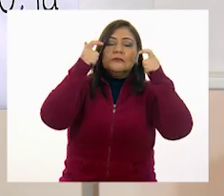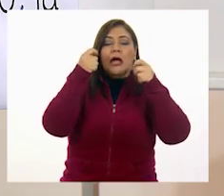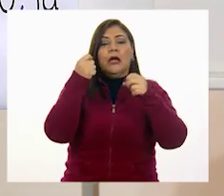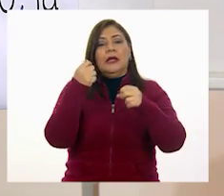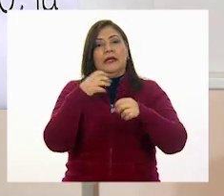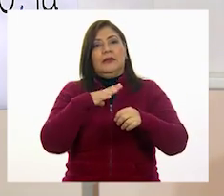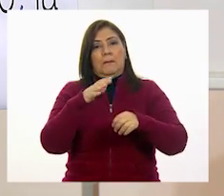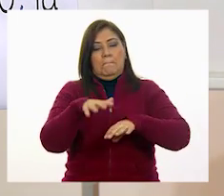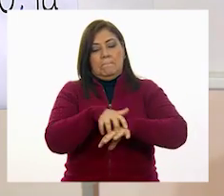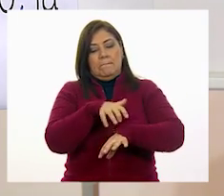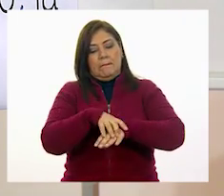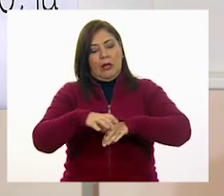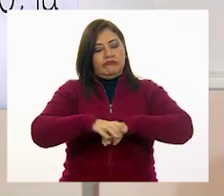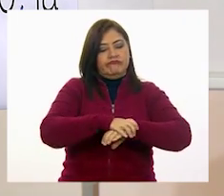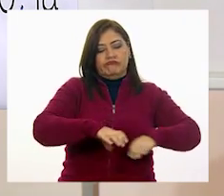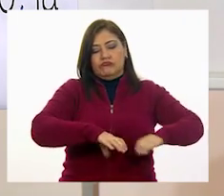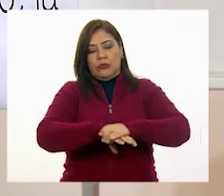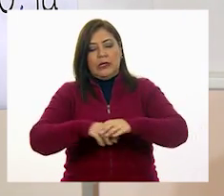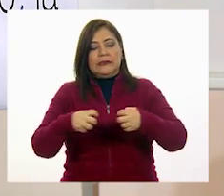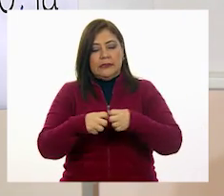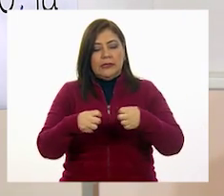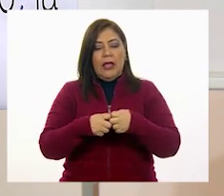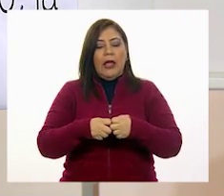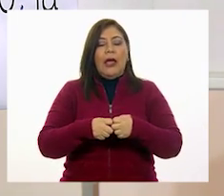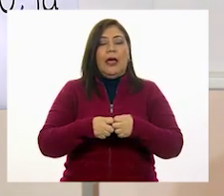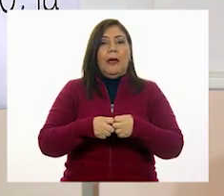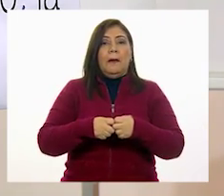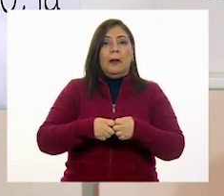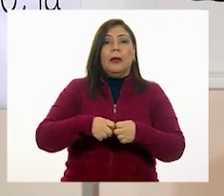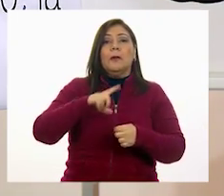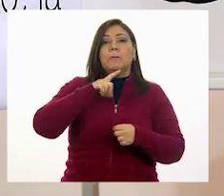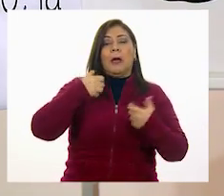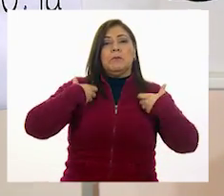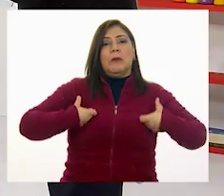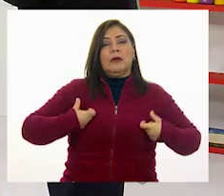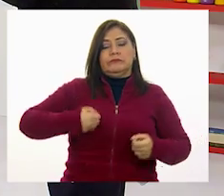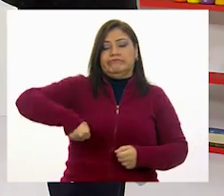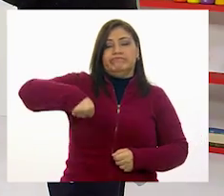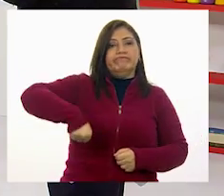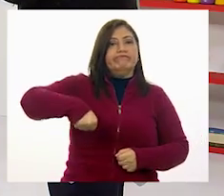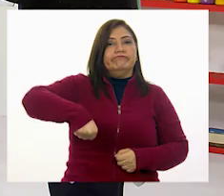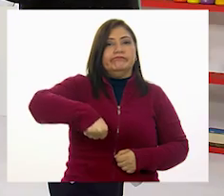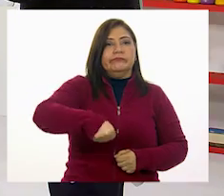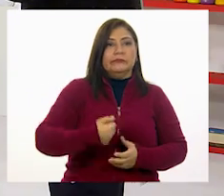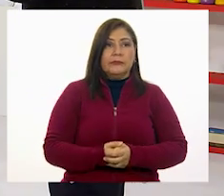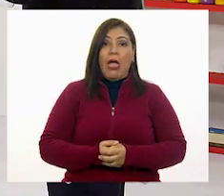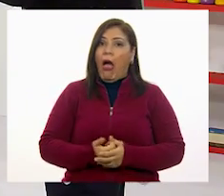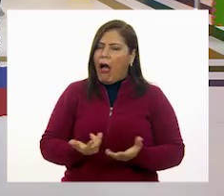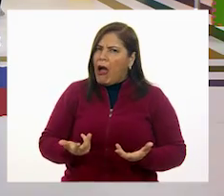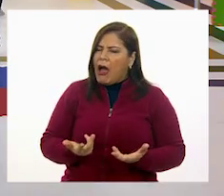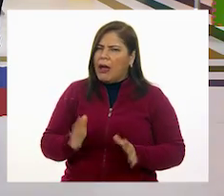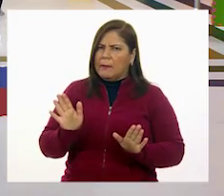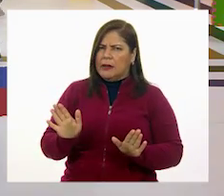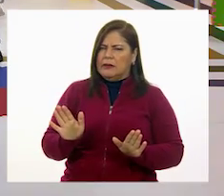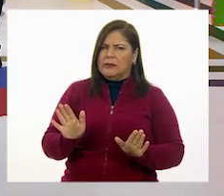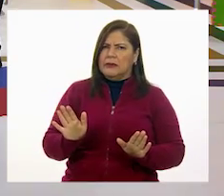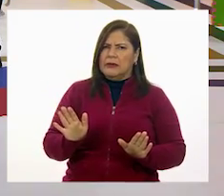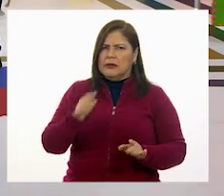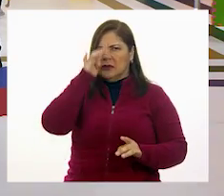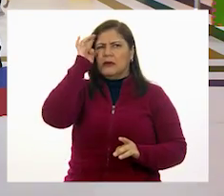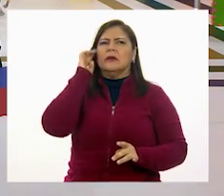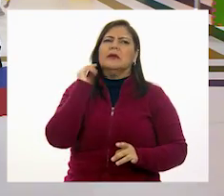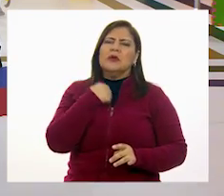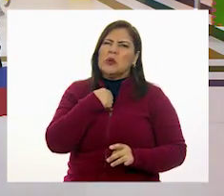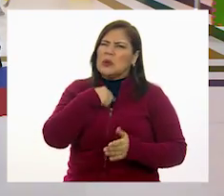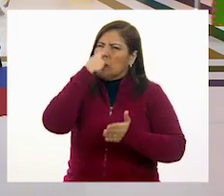los tenis. En la mano, la mochila. ¡Ay, perfecto! A ver. Yo creo que